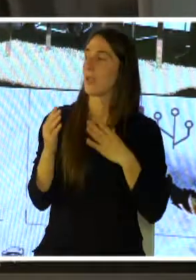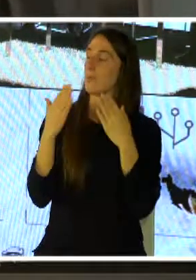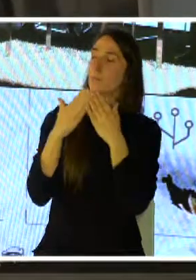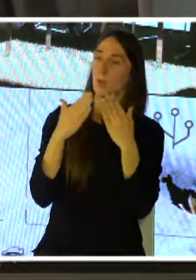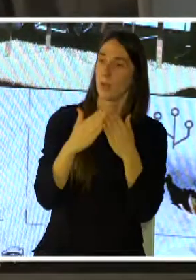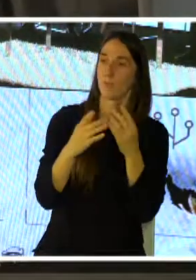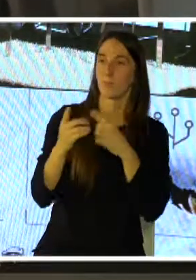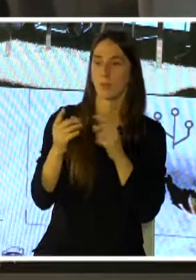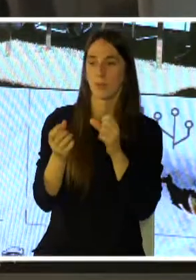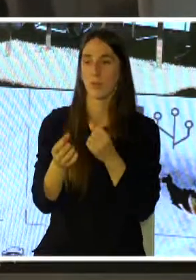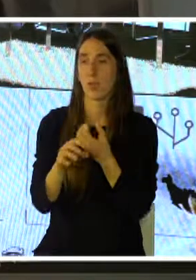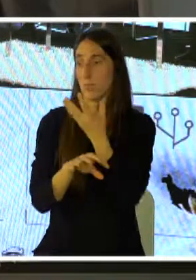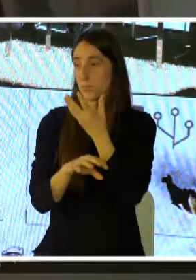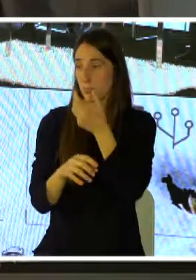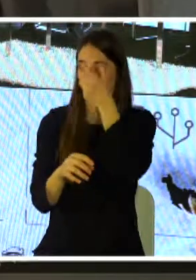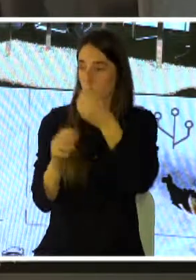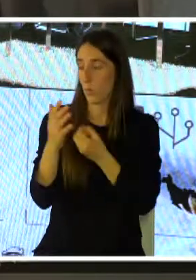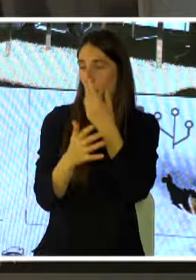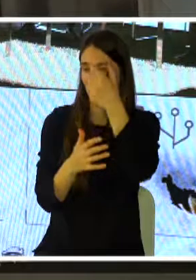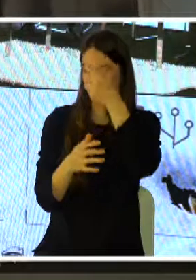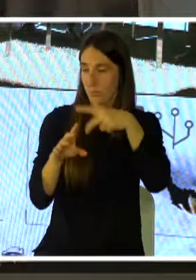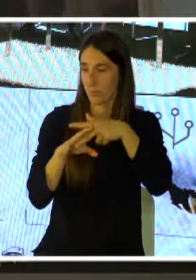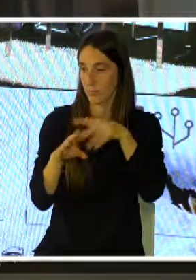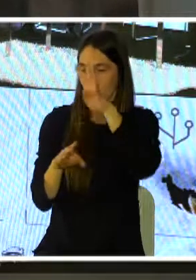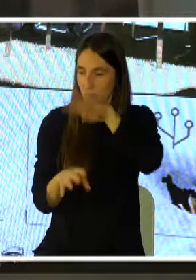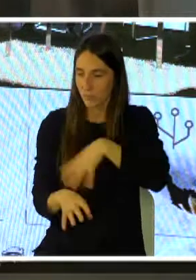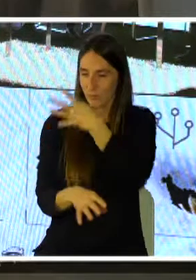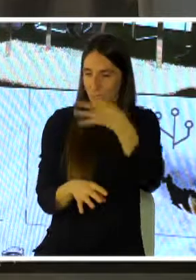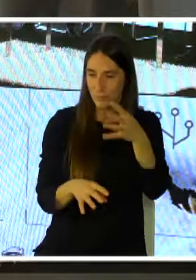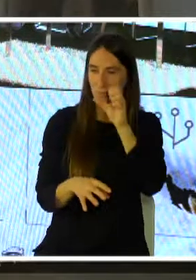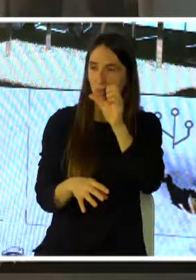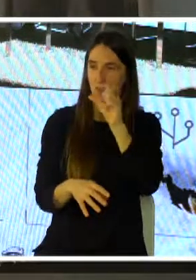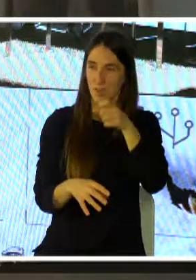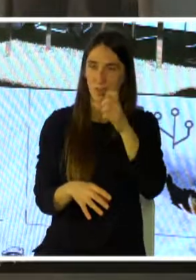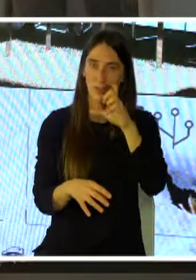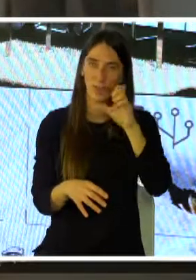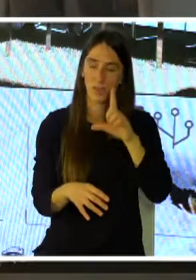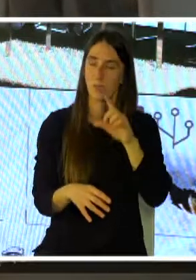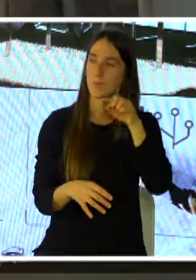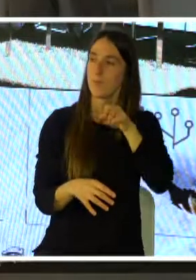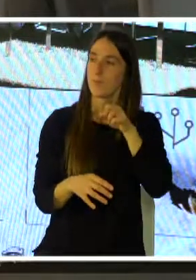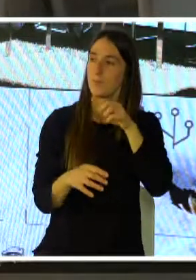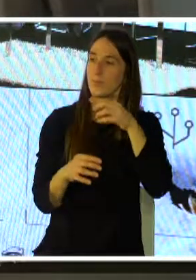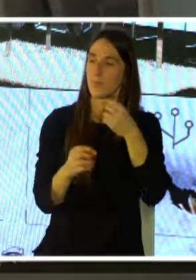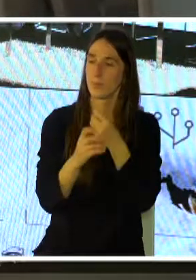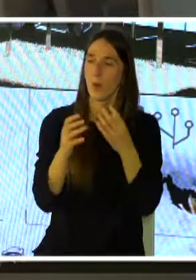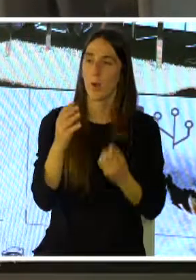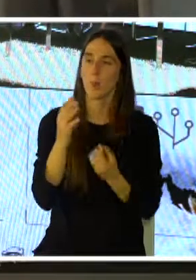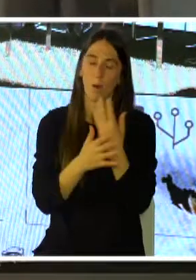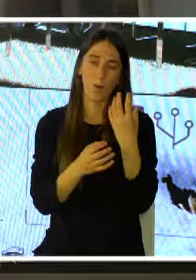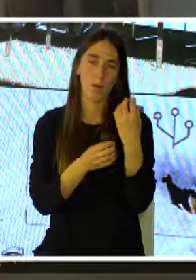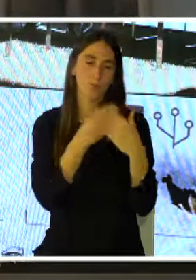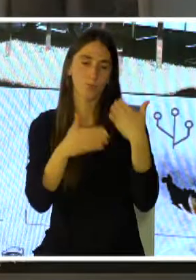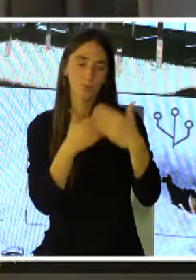sistema de información que todavía hoy está basado en planillas Excel, debo decir, pero que estamos lanzando un proceso para pasarle una herramienta